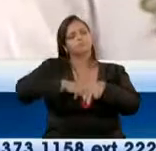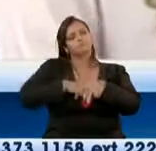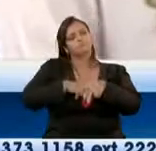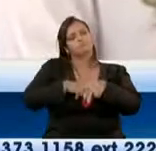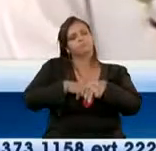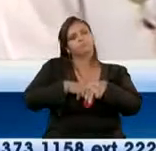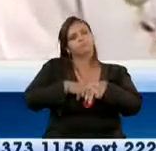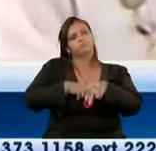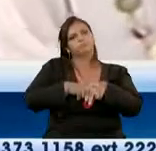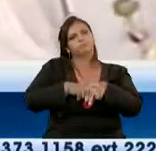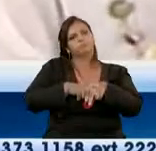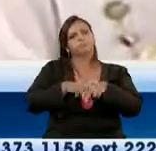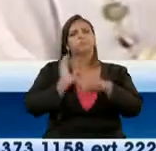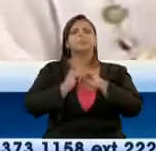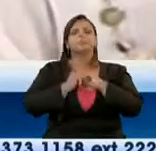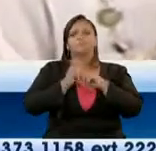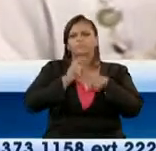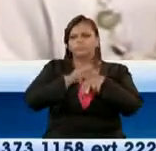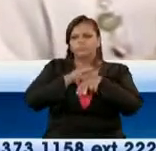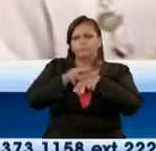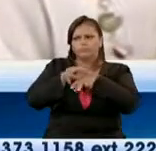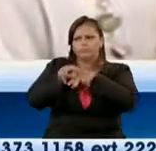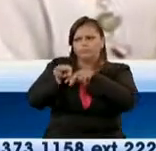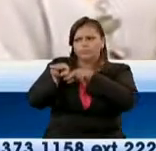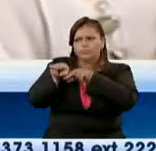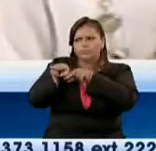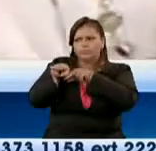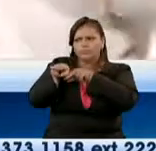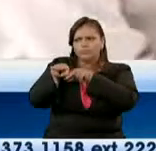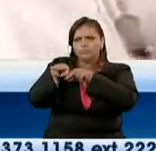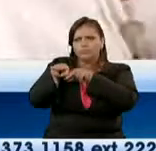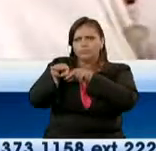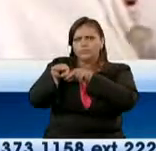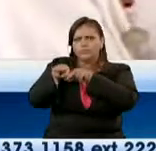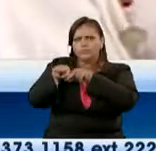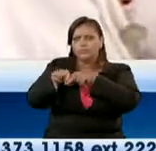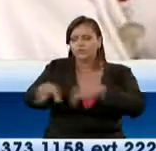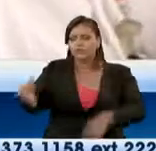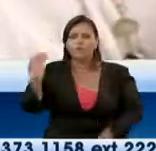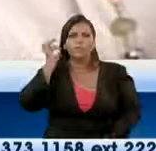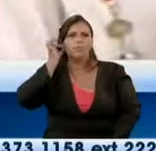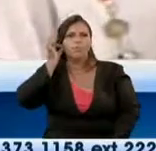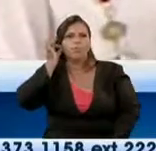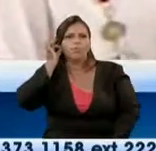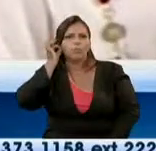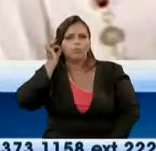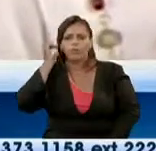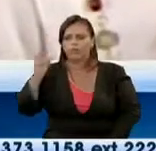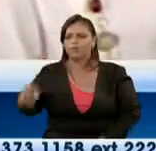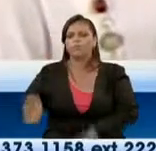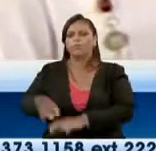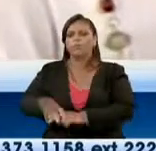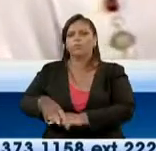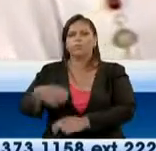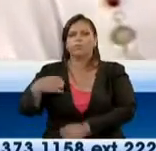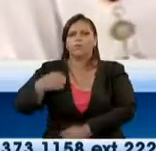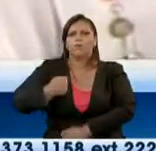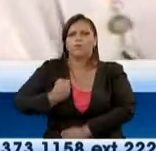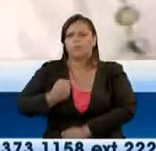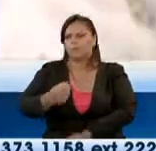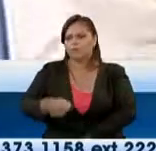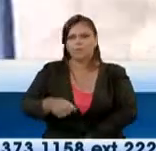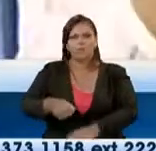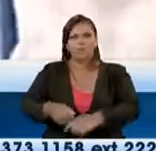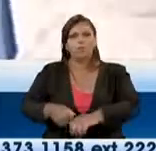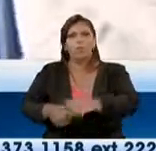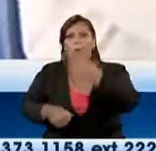el chico le metió la mano dentro del bolso y le llevó el celular. Ah, pero fue de frente. Claro, pero igual aquí uno tiene que tener mucho cuidado porque...